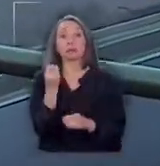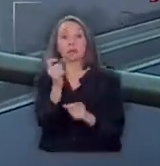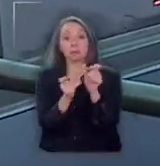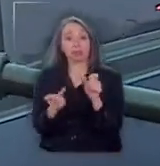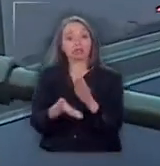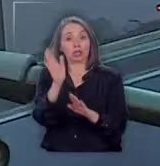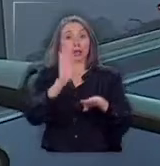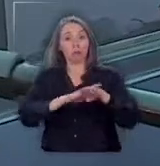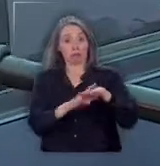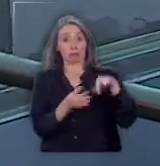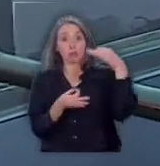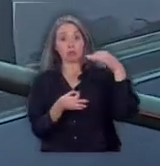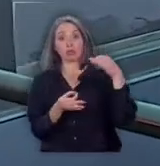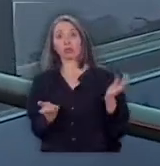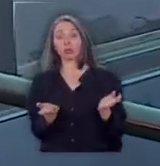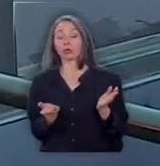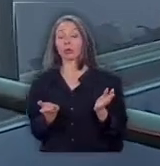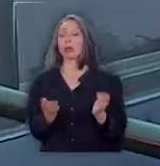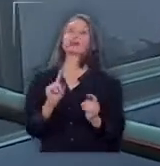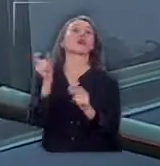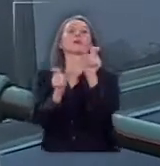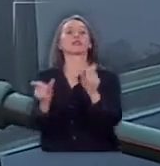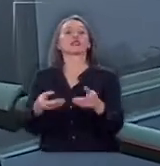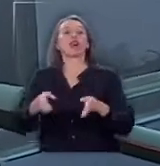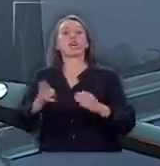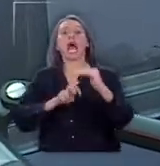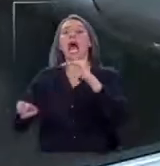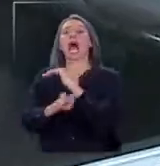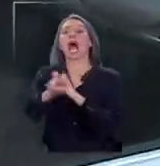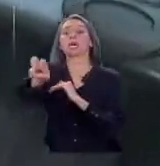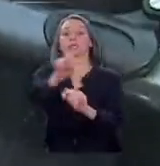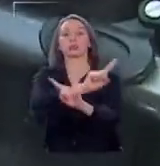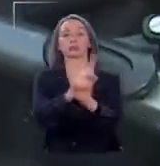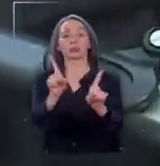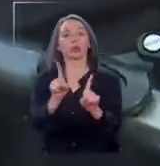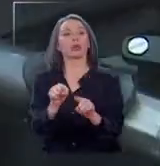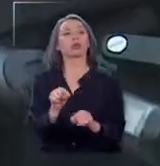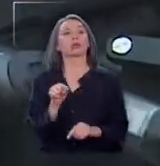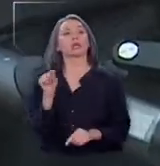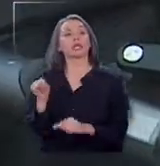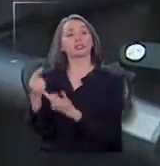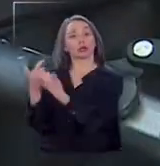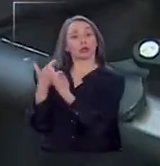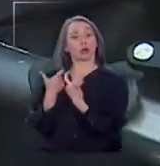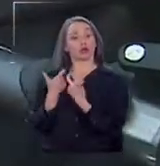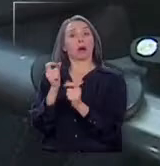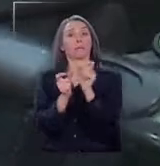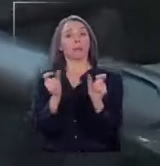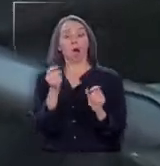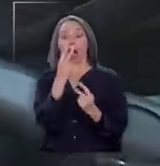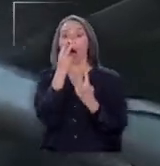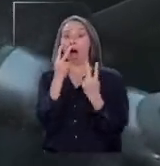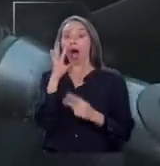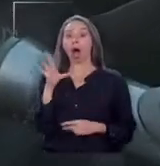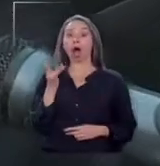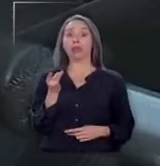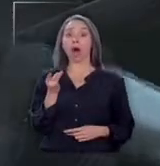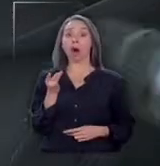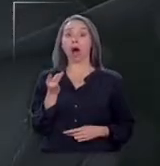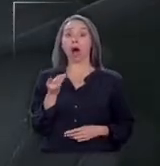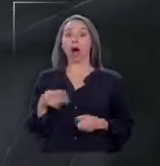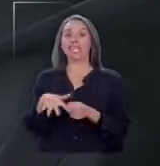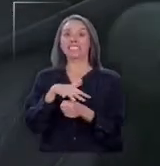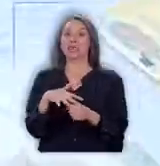documentos y por último que no salga gente a la calle Si eso es lo ideal con esto en el fondo de alguna manera la gente se da cuenta que estamos en una